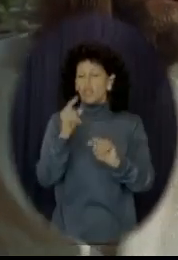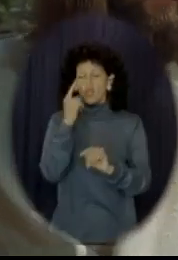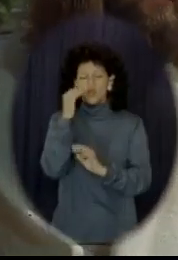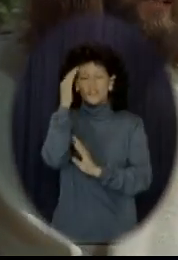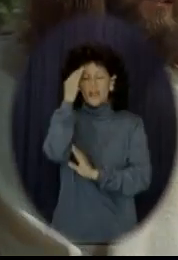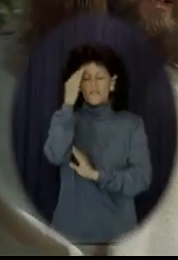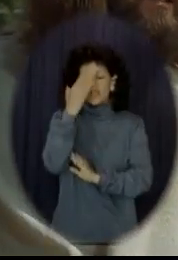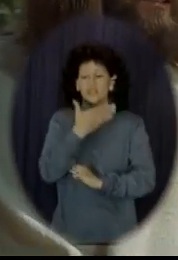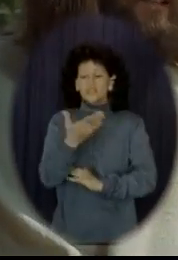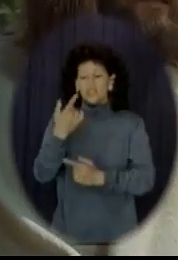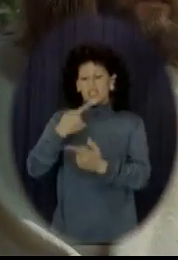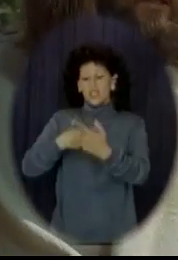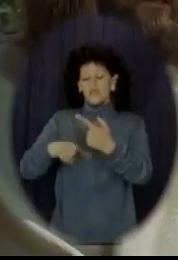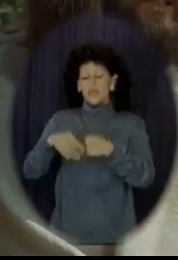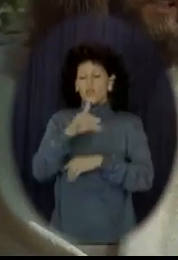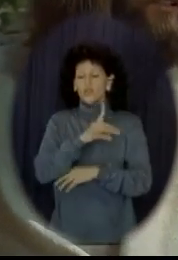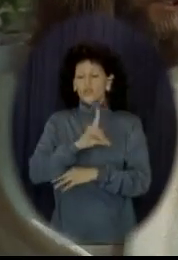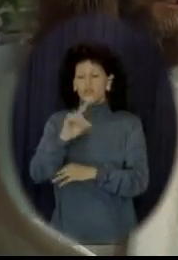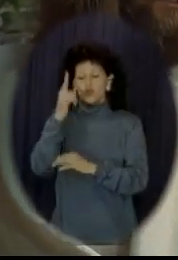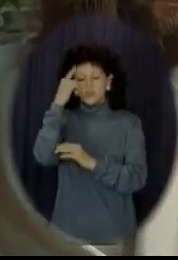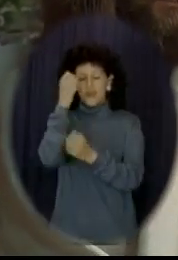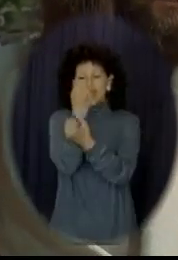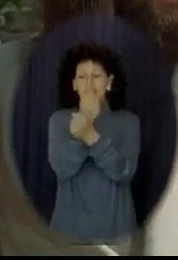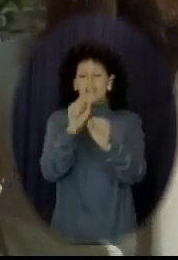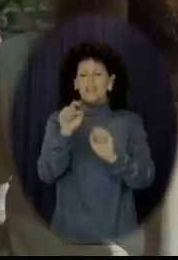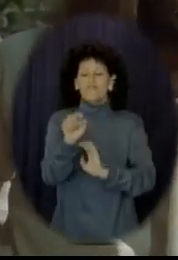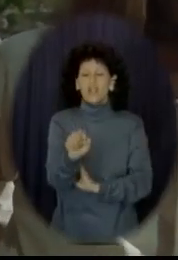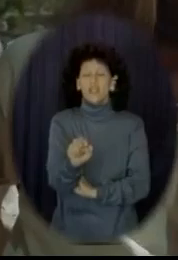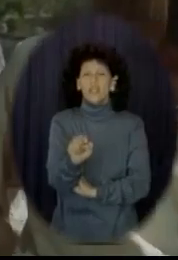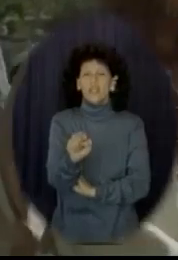reconociste el momento en que Dios vino a salvarte.